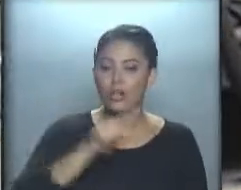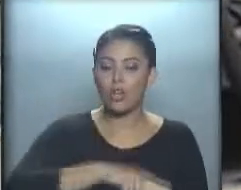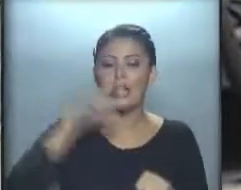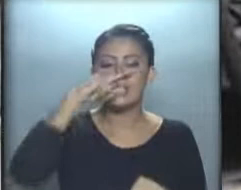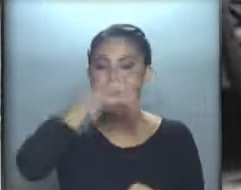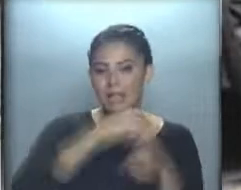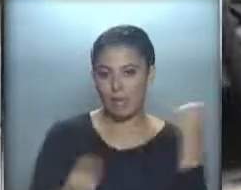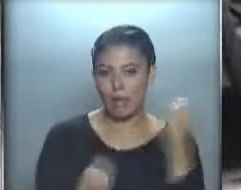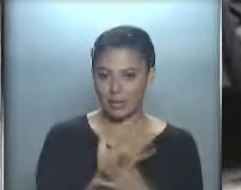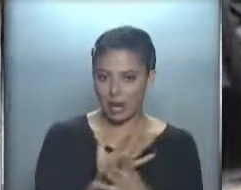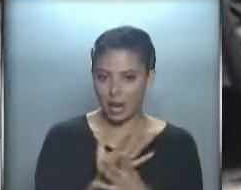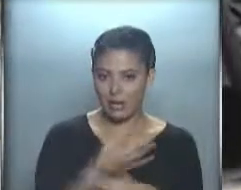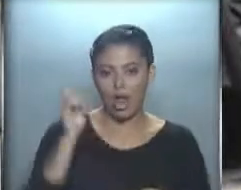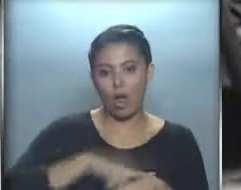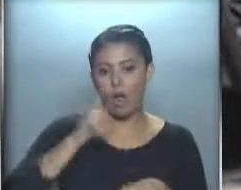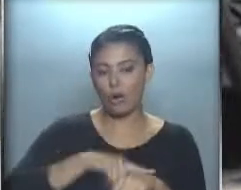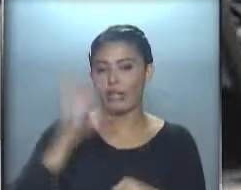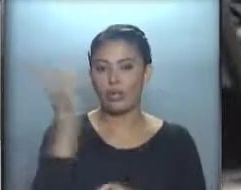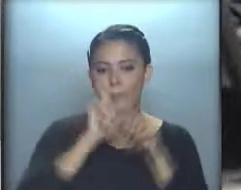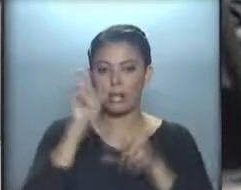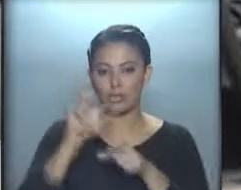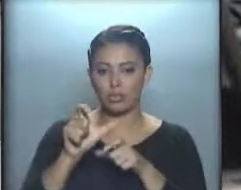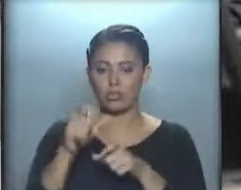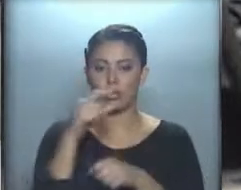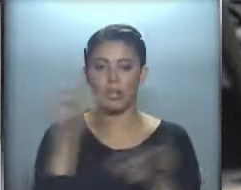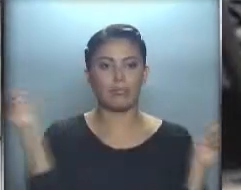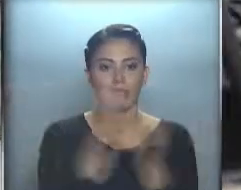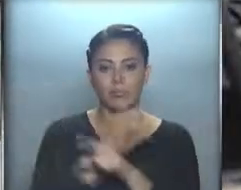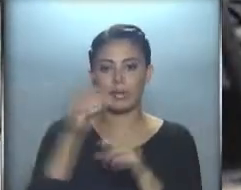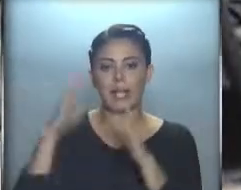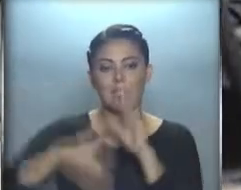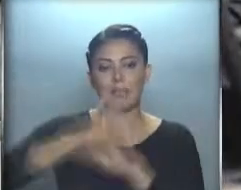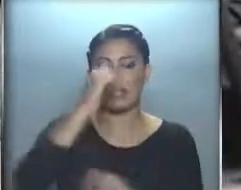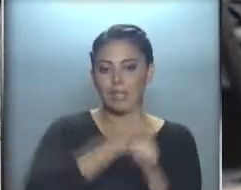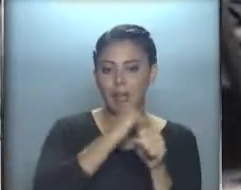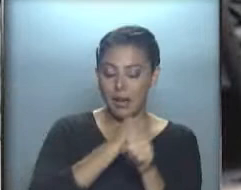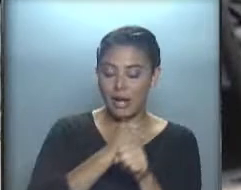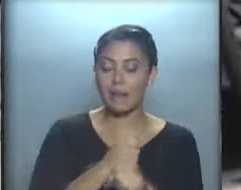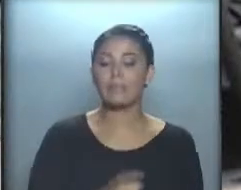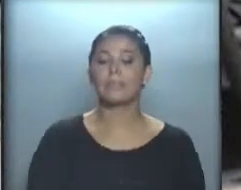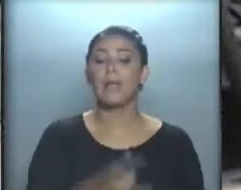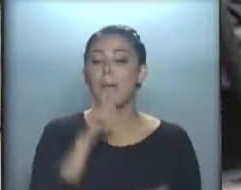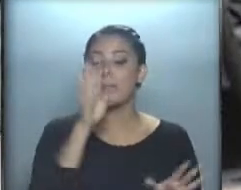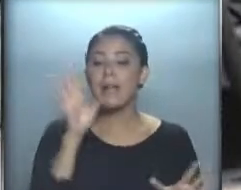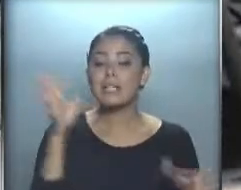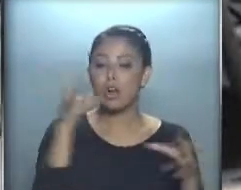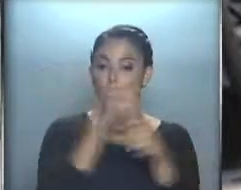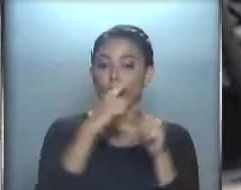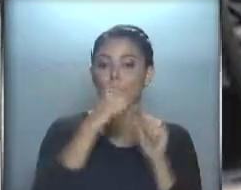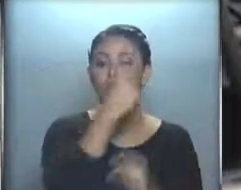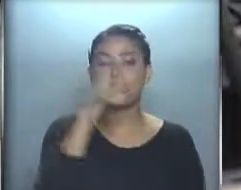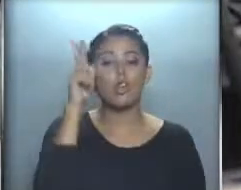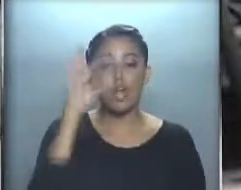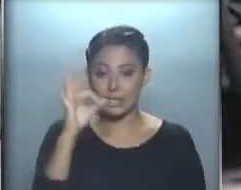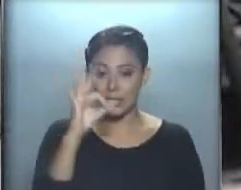7 de la mañana pleno horario laboral cuando la gente está trasladándose de su casa al trabajo aparentemente el colectivo de la línea 180